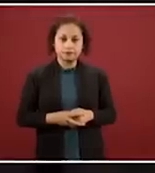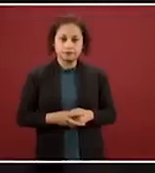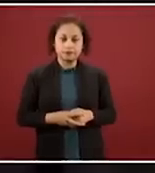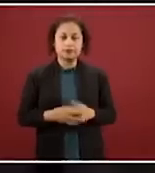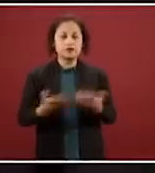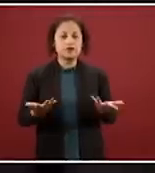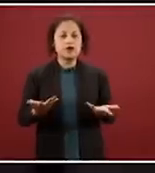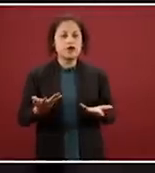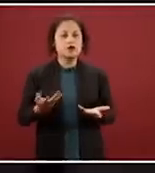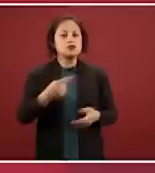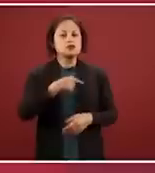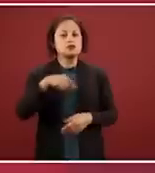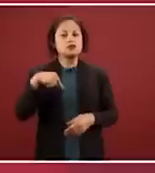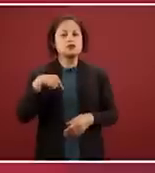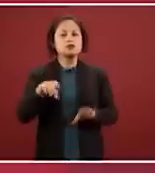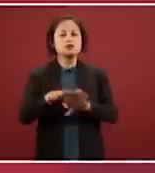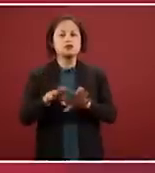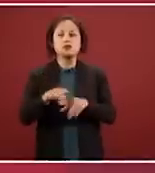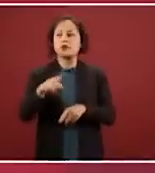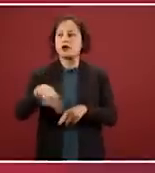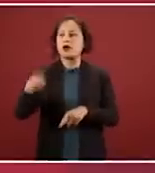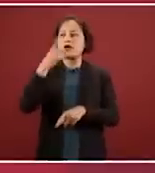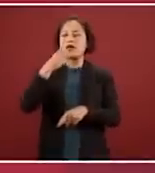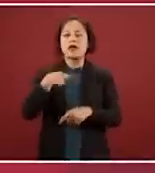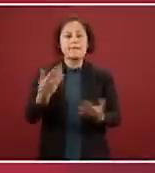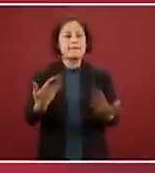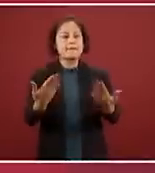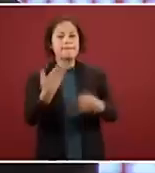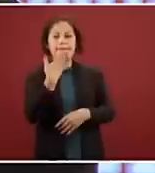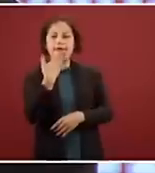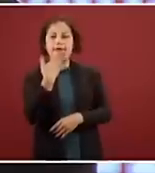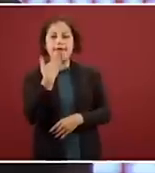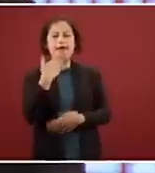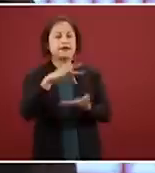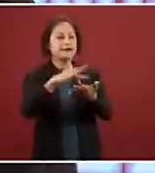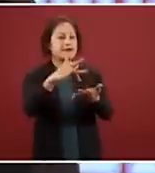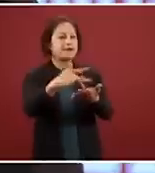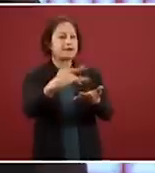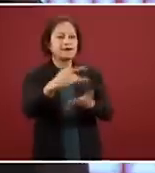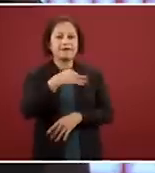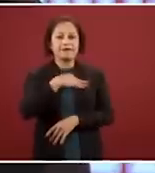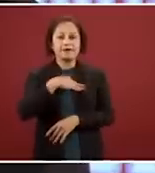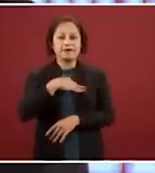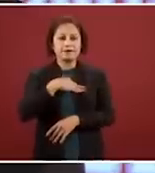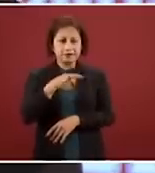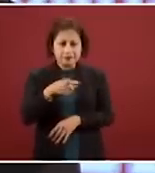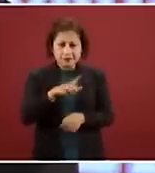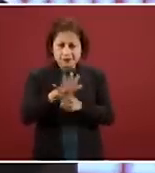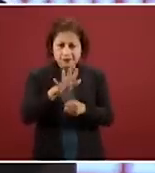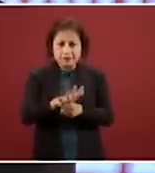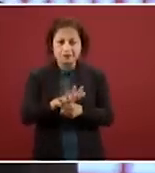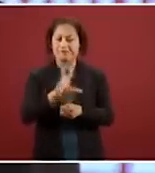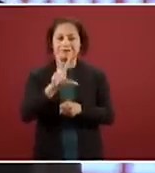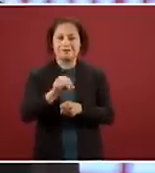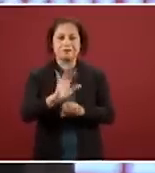en la autocomplacencia de que vamos bien. No, no, tenemos que ir